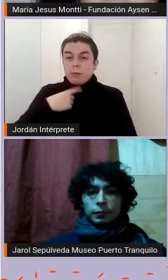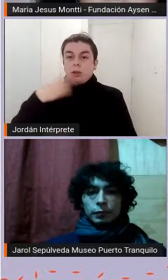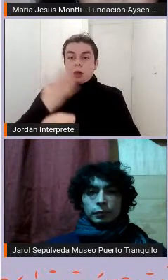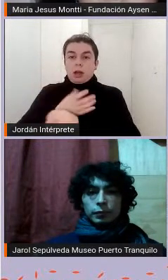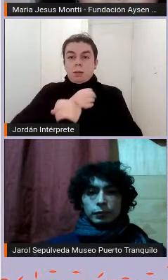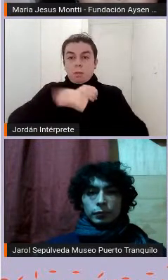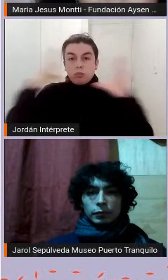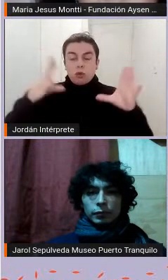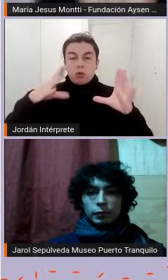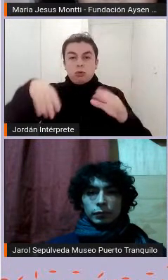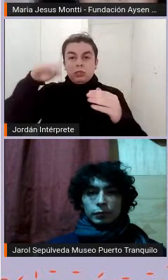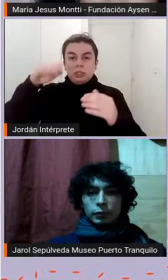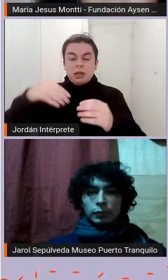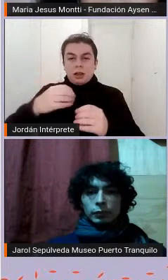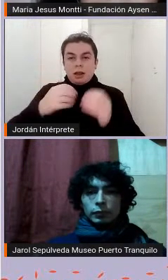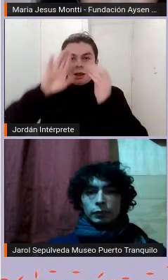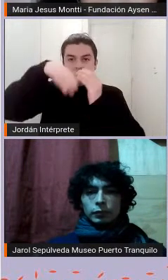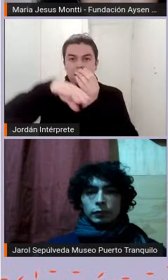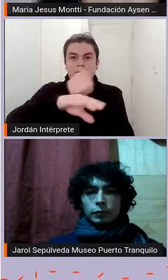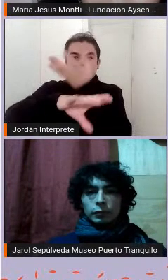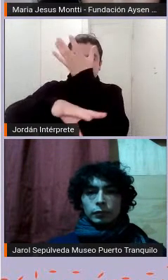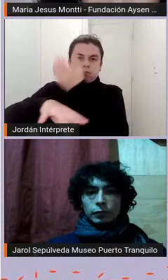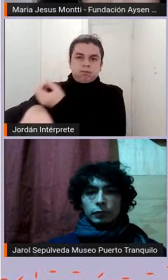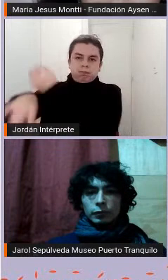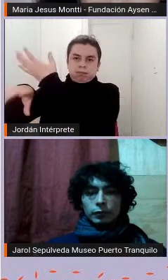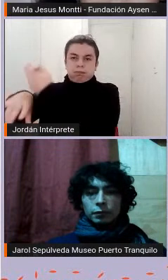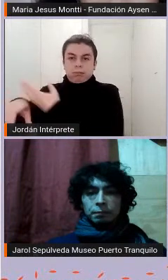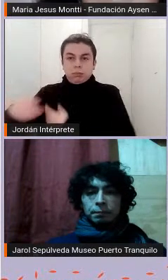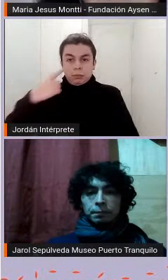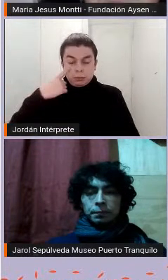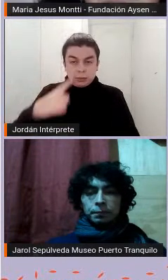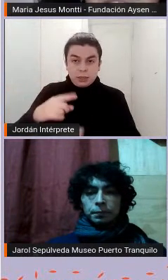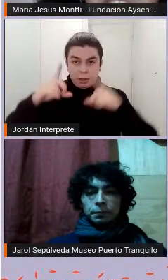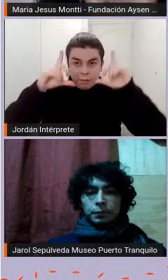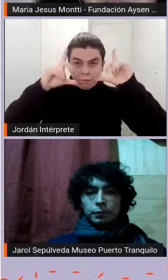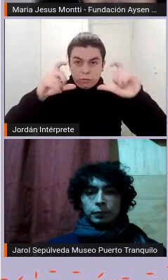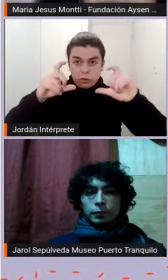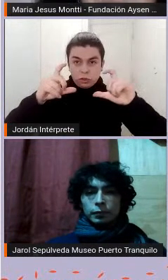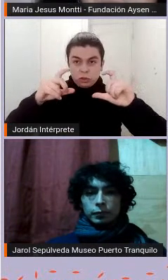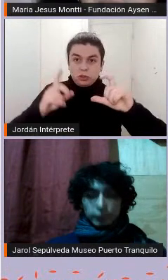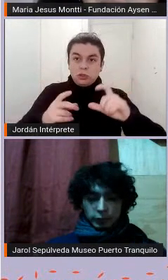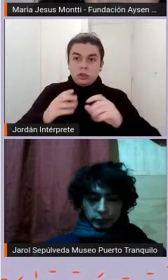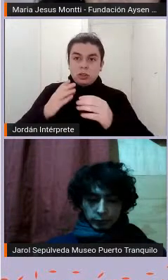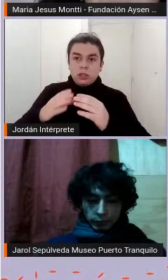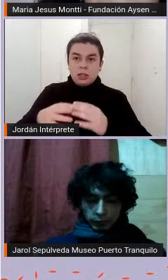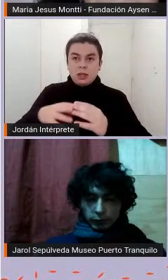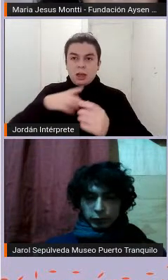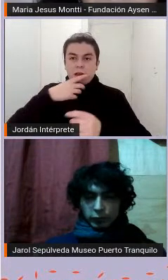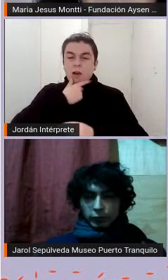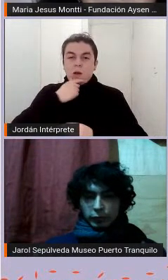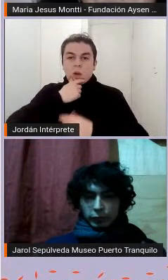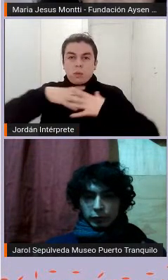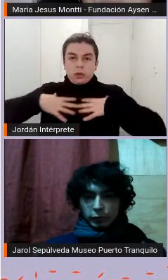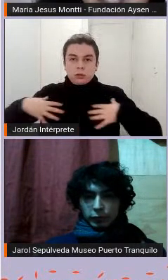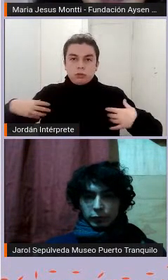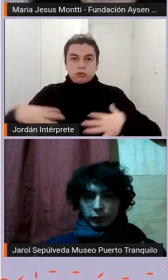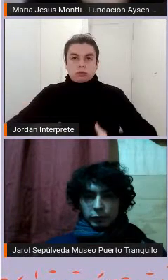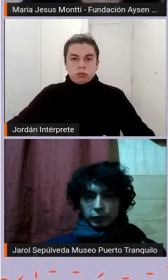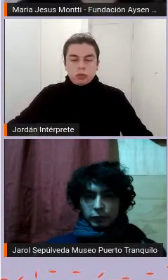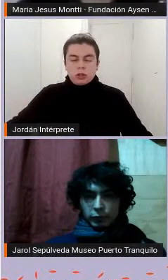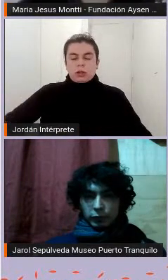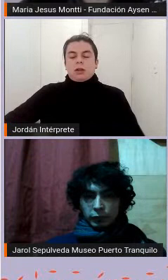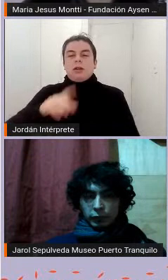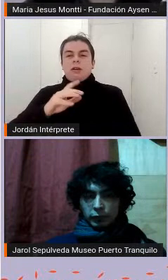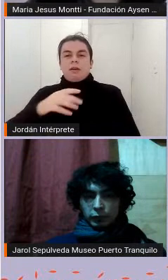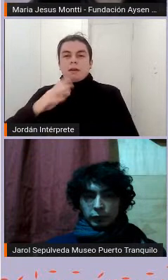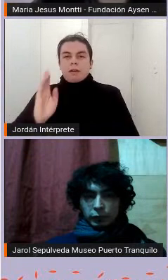ver, pero acá hay una foto de un esqueleto de ballena 6 que lo tienen en el Museo de Río Seco. Y ellos son los que